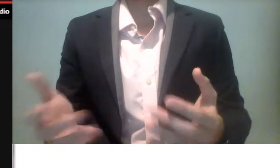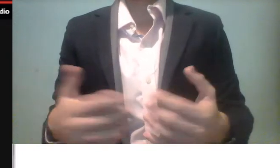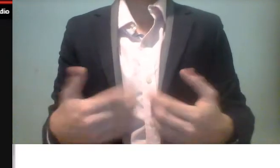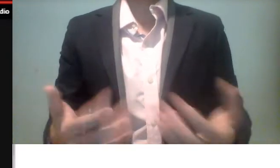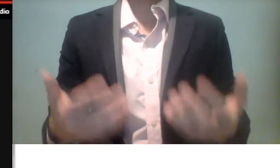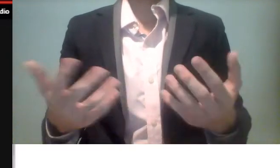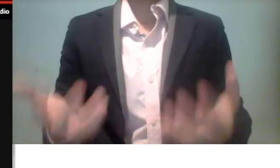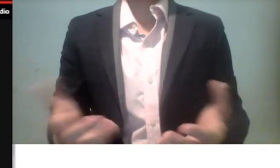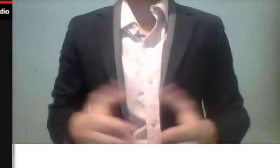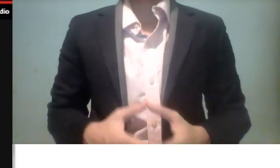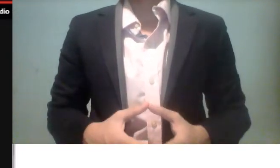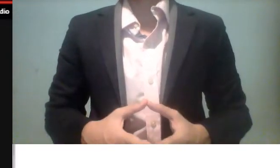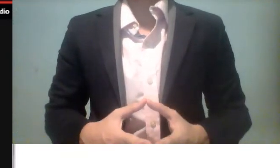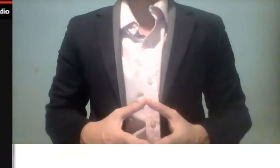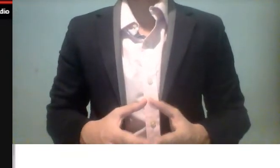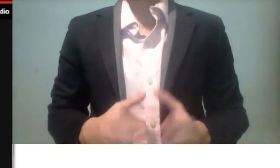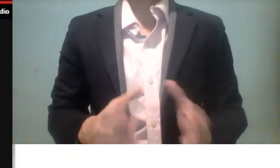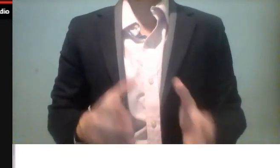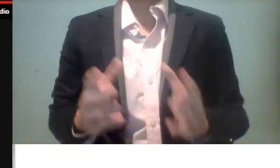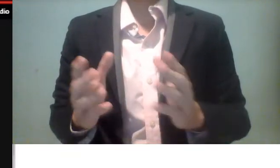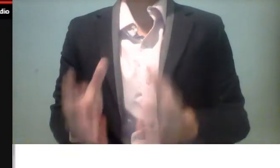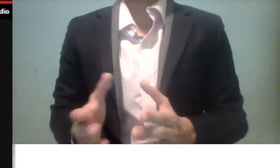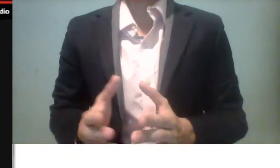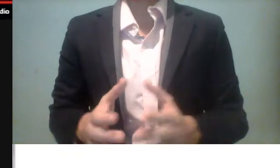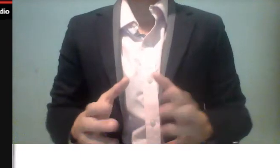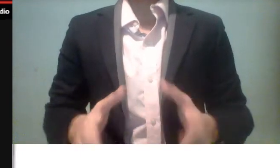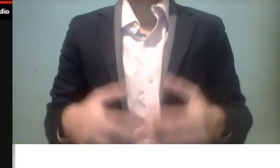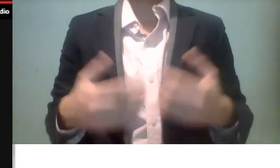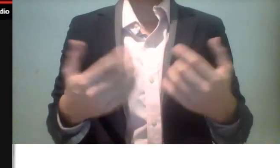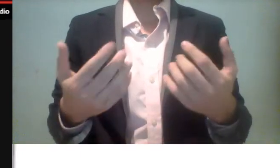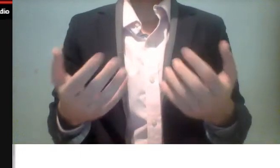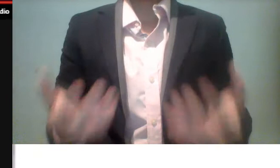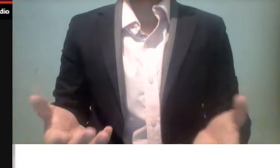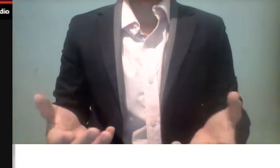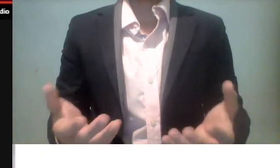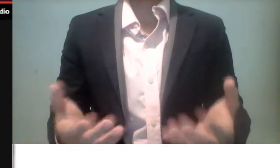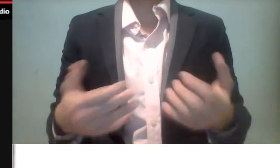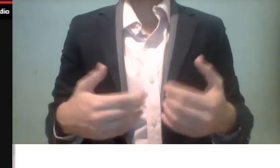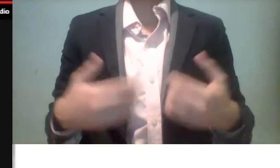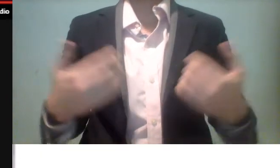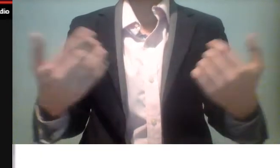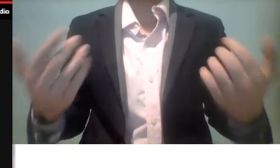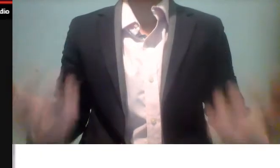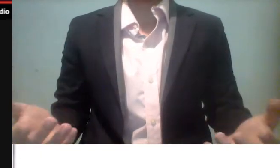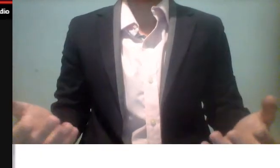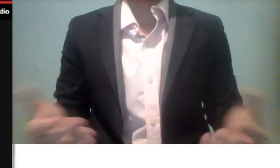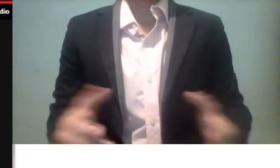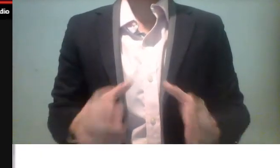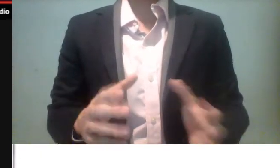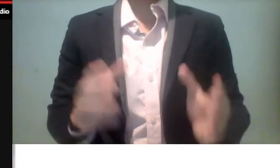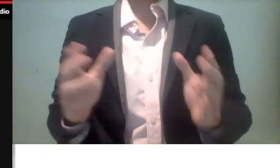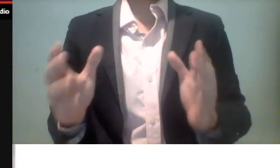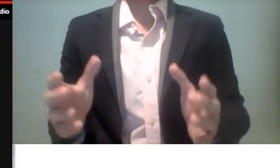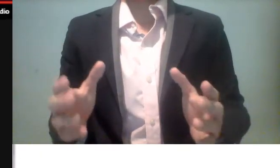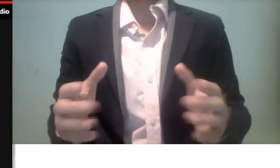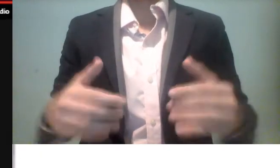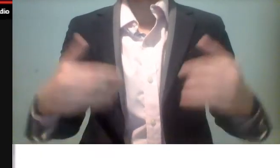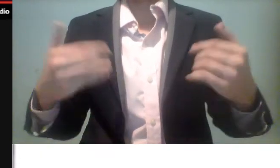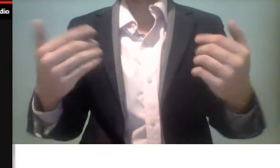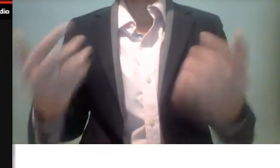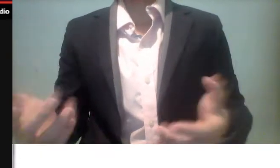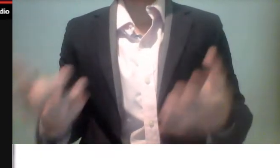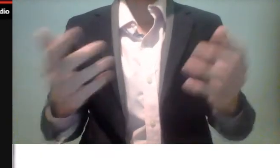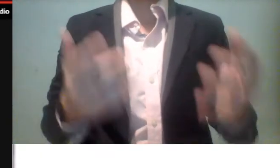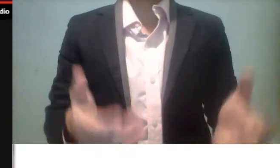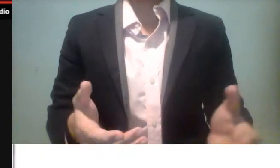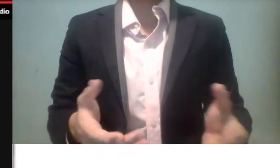enterado de personas tan cercanas que estaban haciendo este tipo de actos que tienen que ser castigados y es que bueno, se cometieron. Con esto no estoy diciendo que